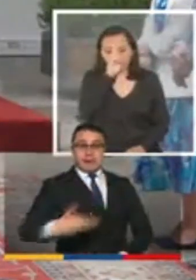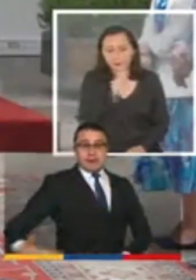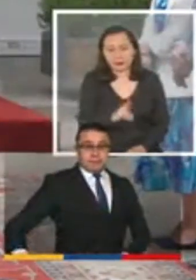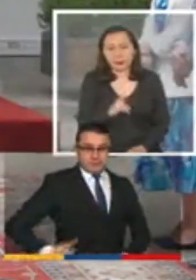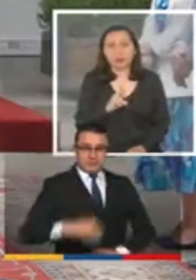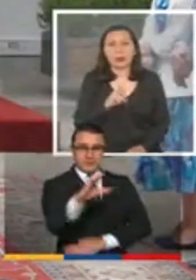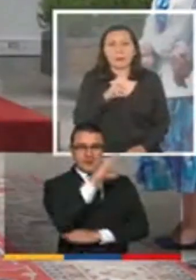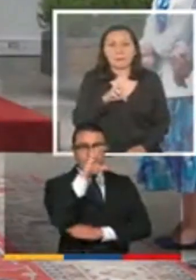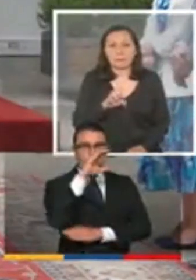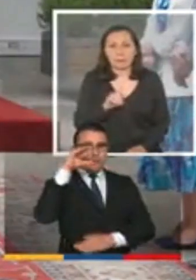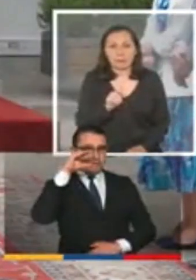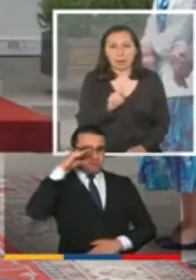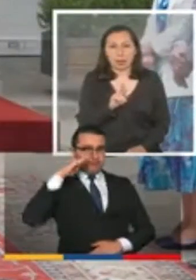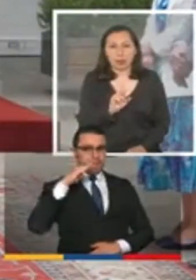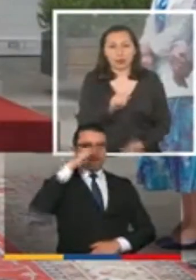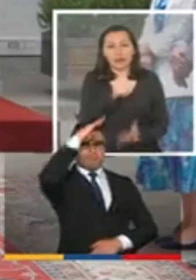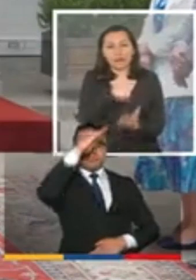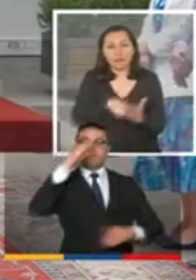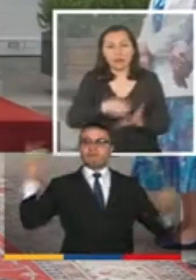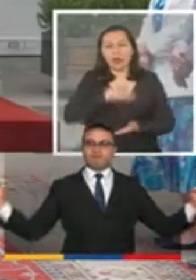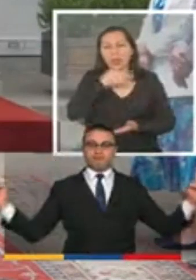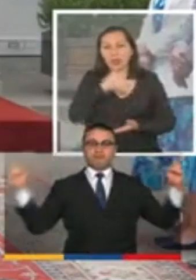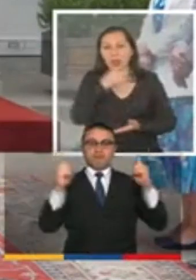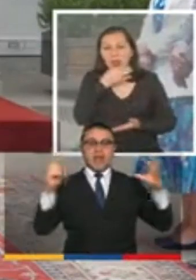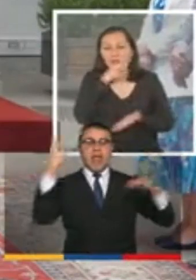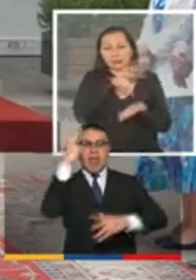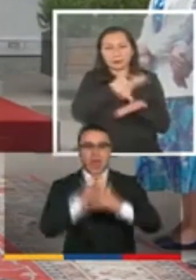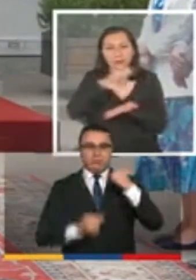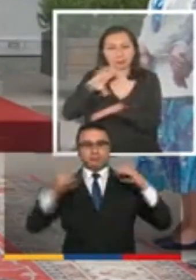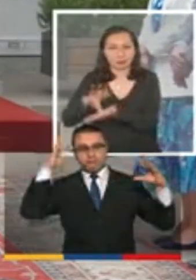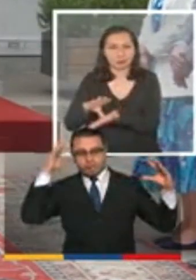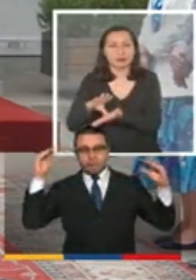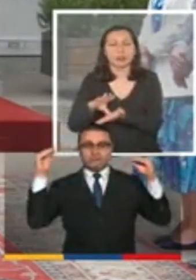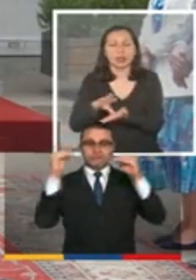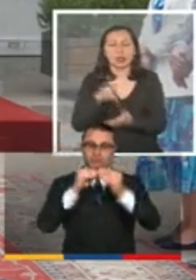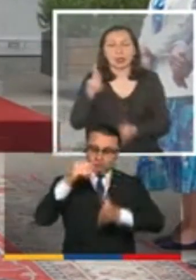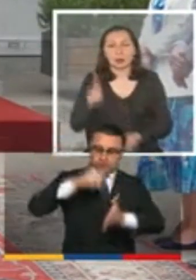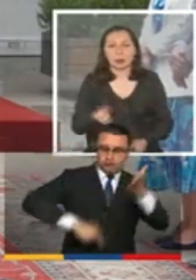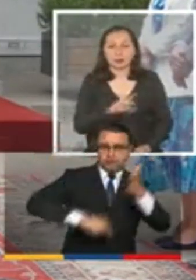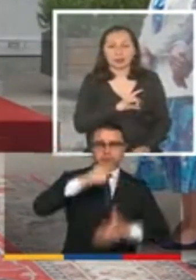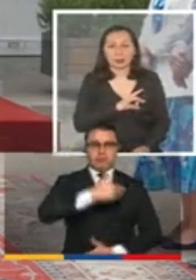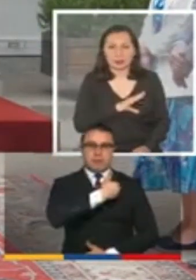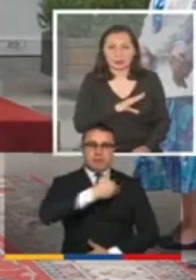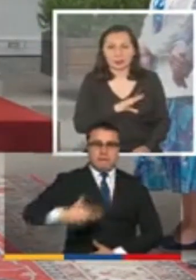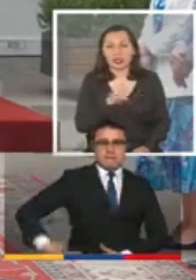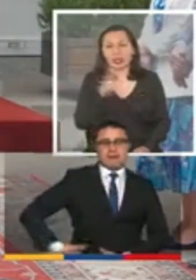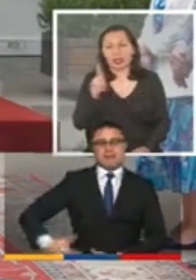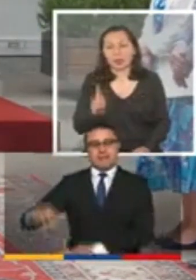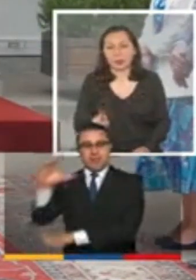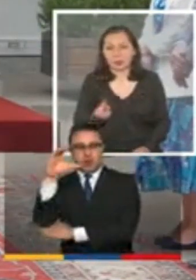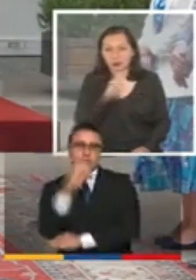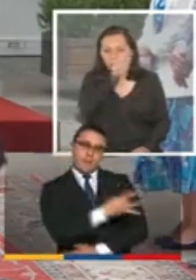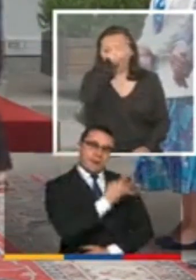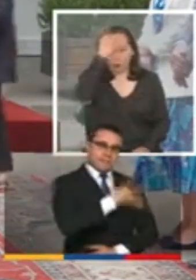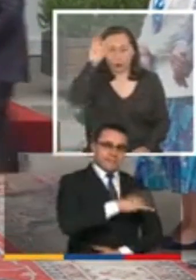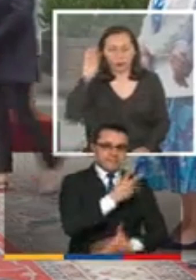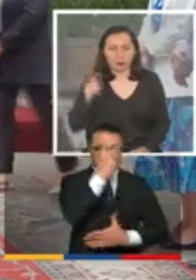Señor Gustavo Petro, a firmar la Declaración Conjunta de los Presidentes de la República de Chile y de la República de